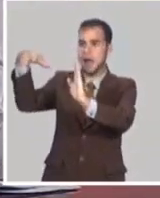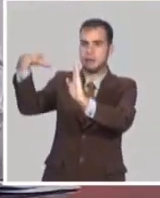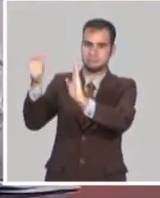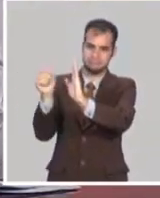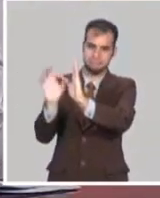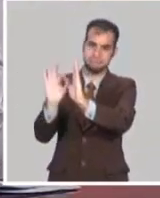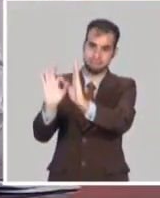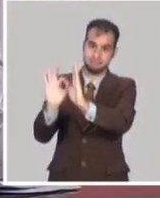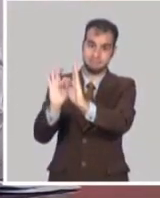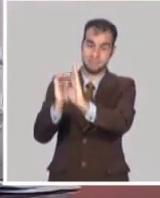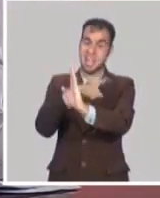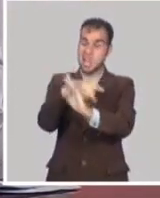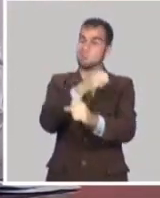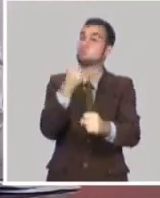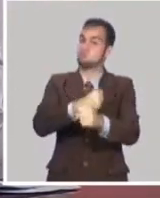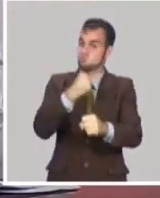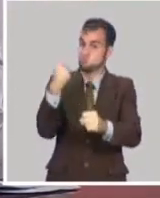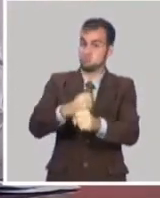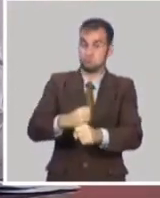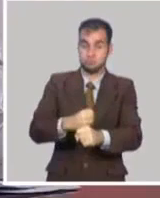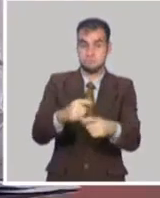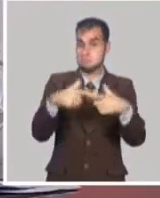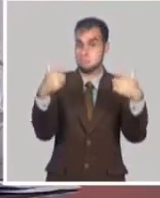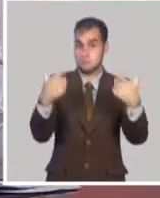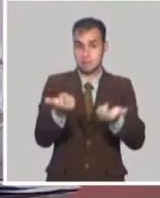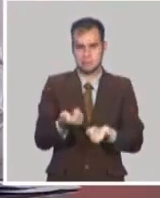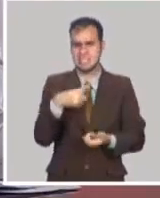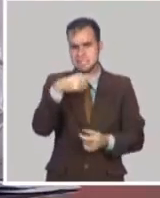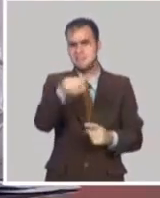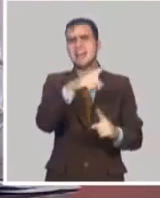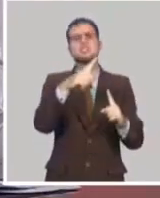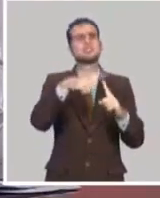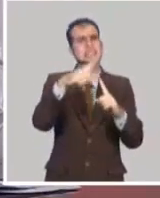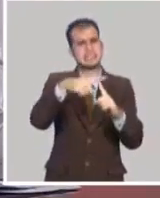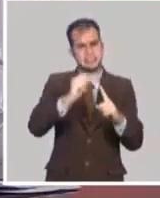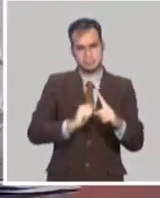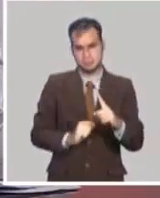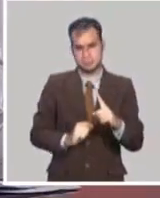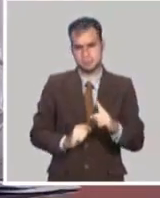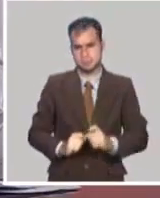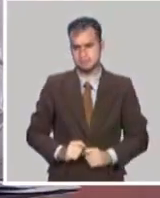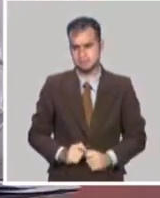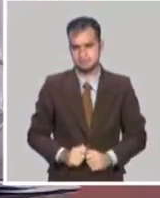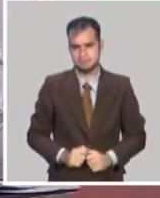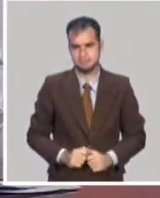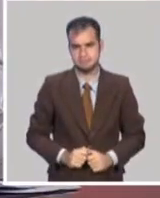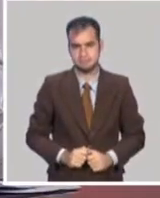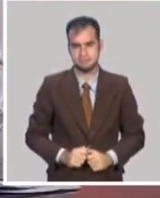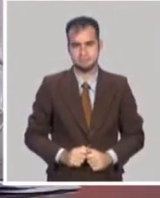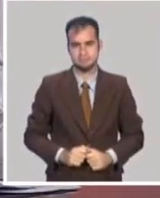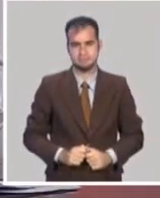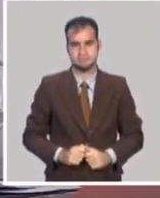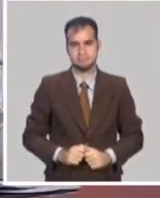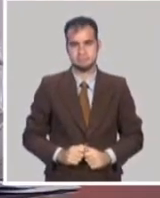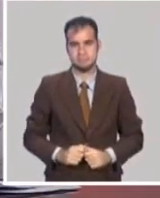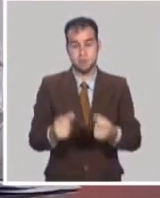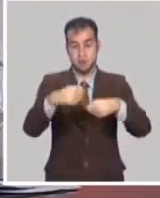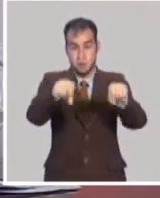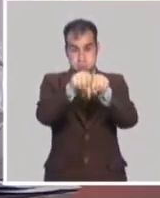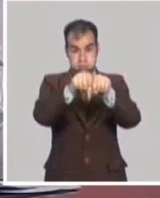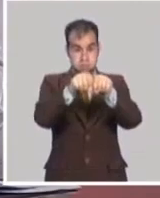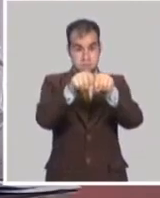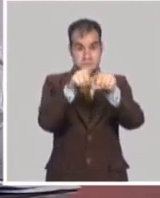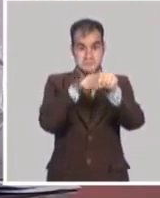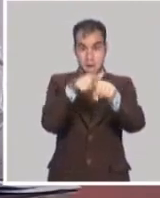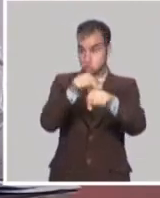occidente del país esto también tiene requerimientos técnicos realmente por estas líneas nosotros no podemos pasar más de 300